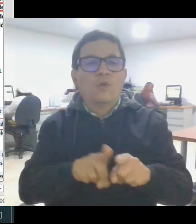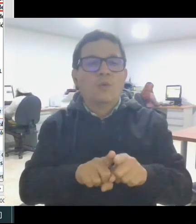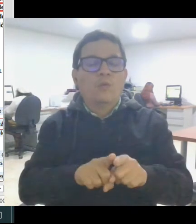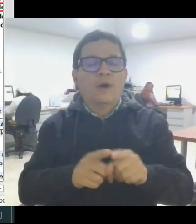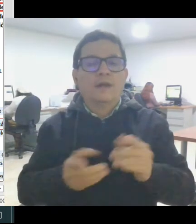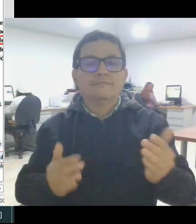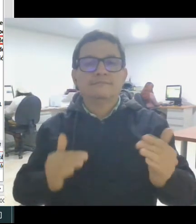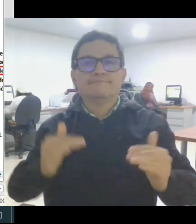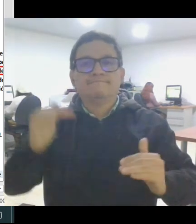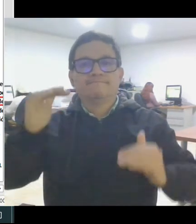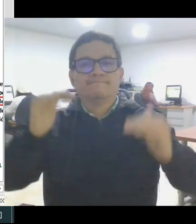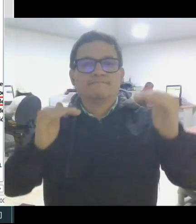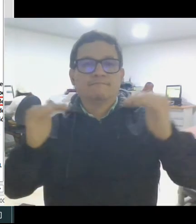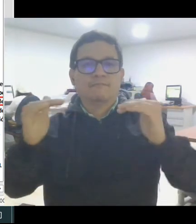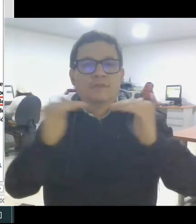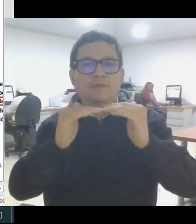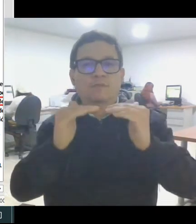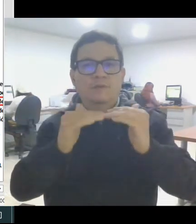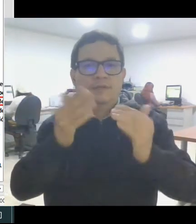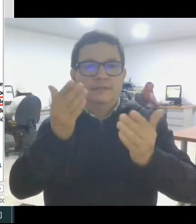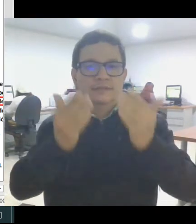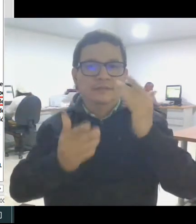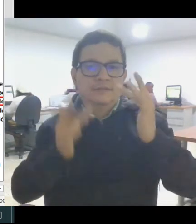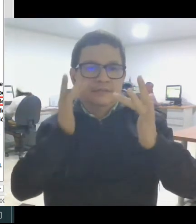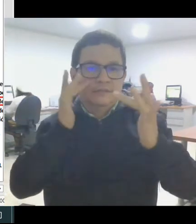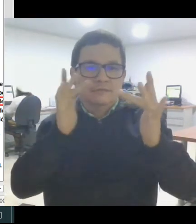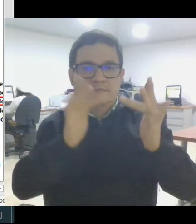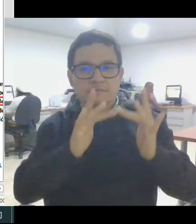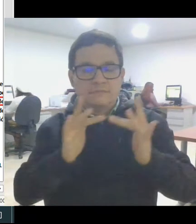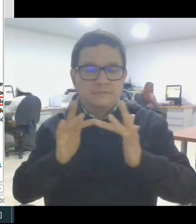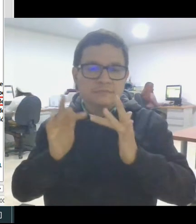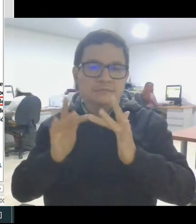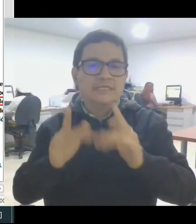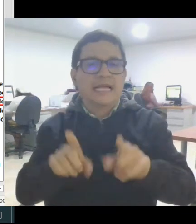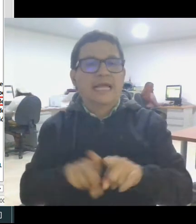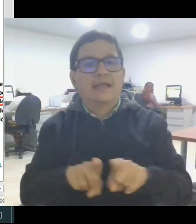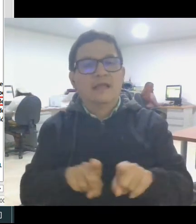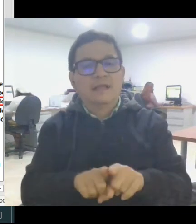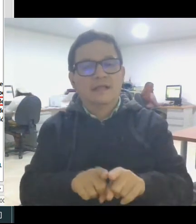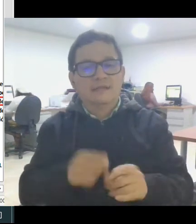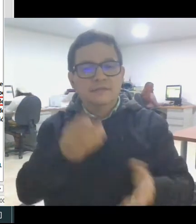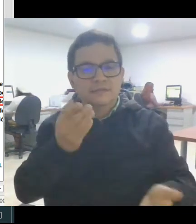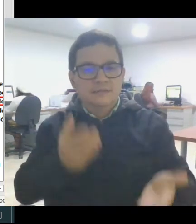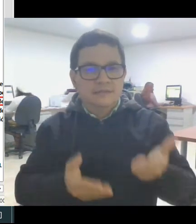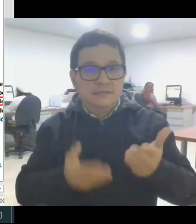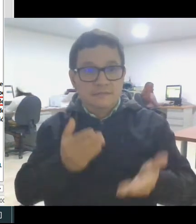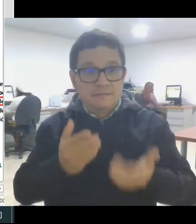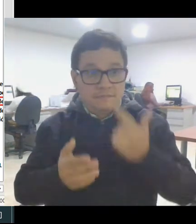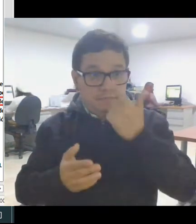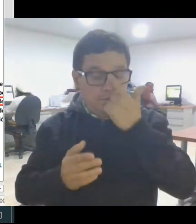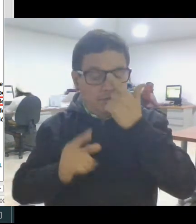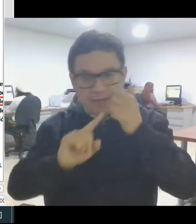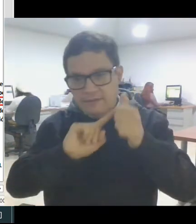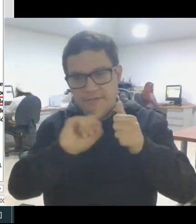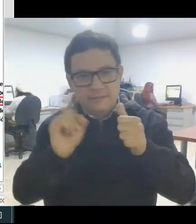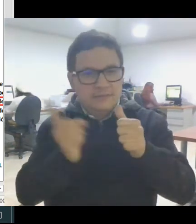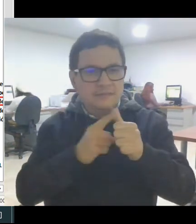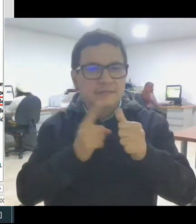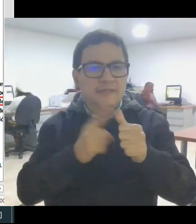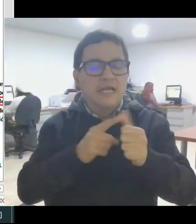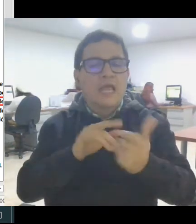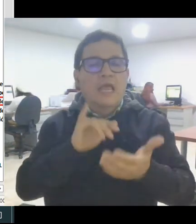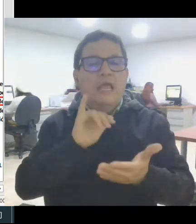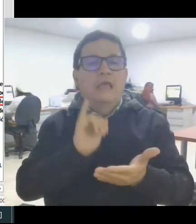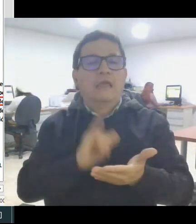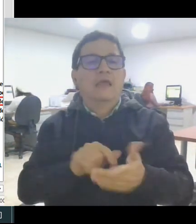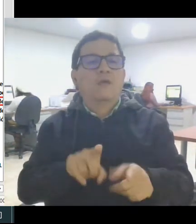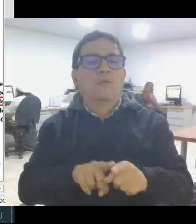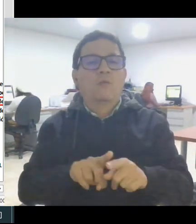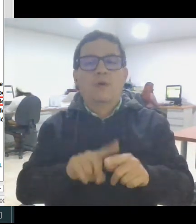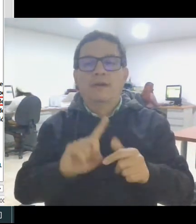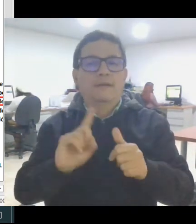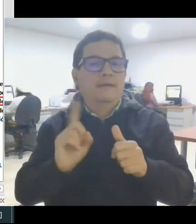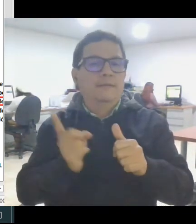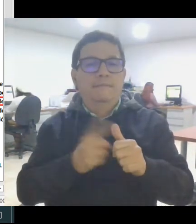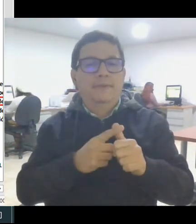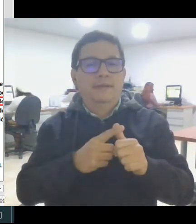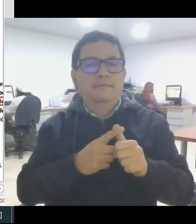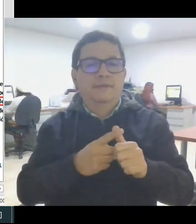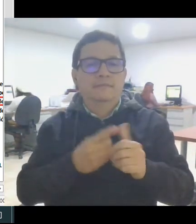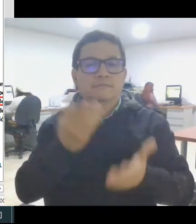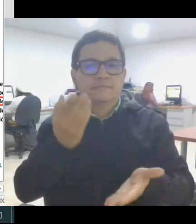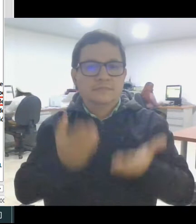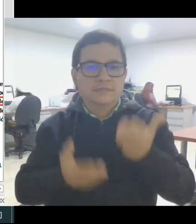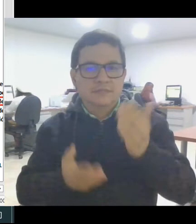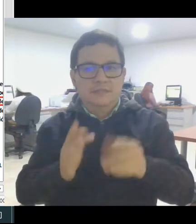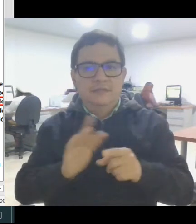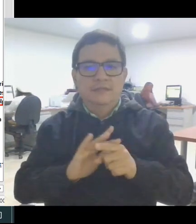disponibilidad. Entonces miren que al ser esta variable la primera de la primera restricción, me aplica